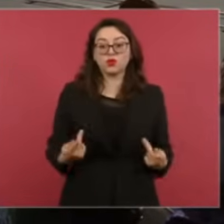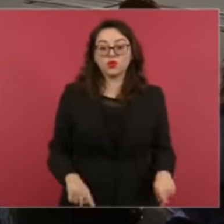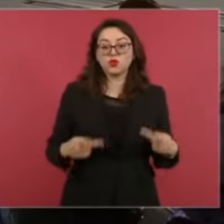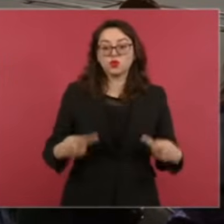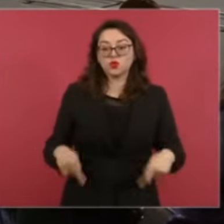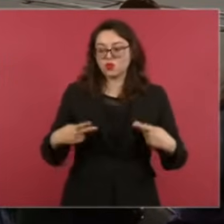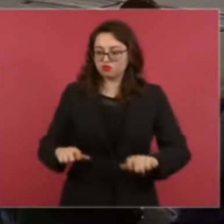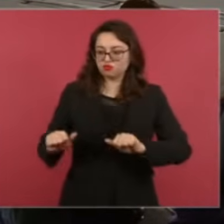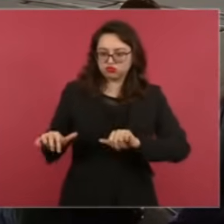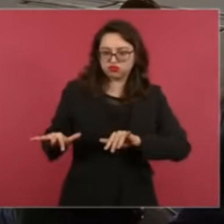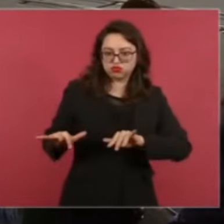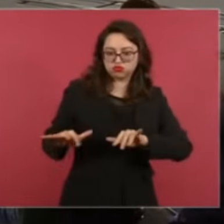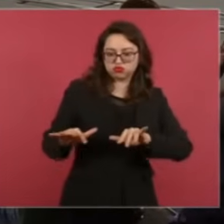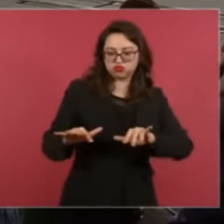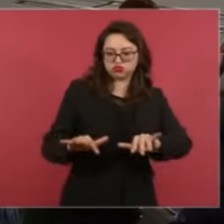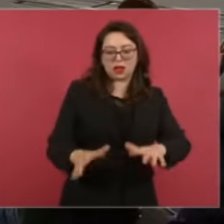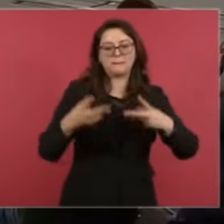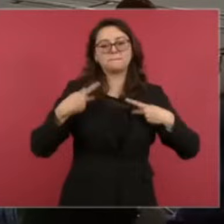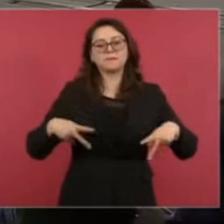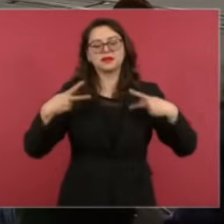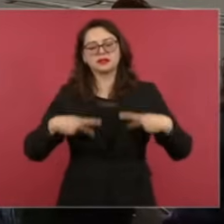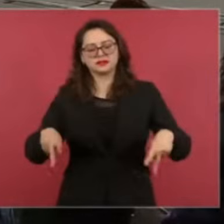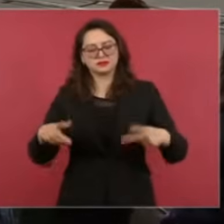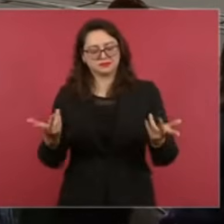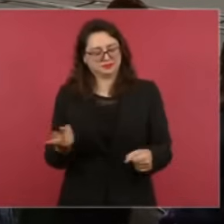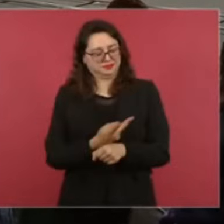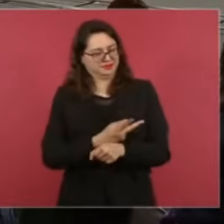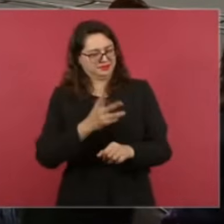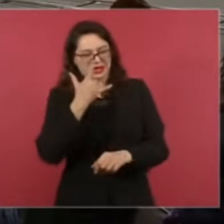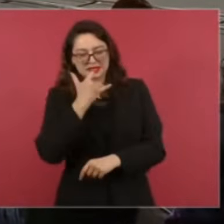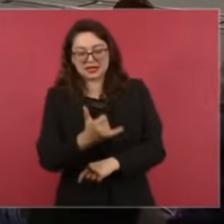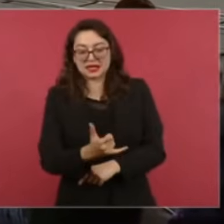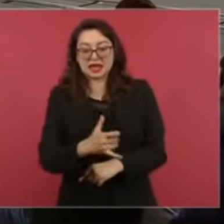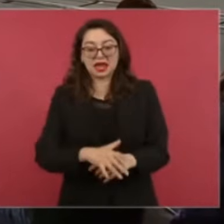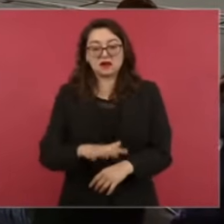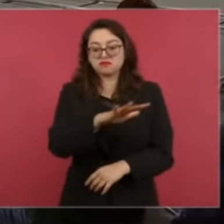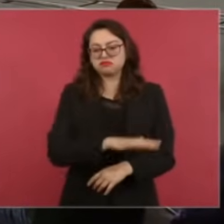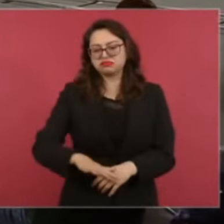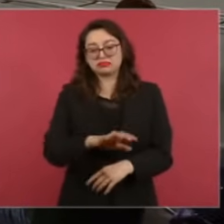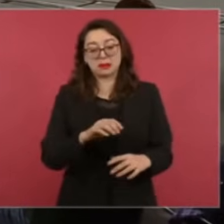de lo más exclusivo